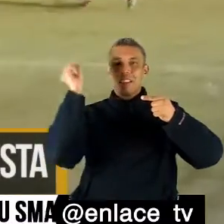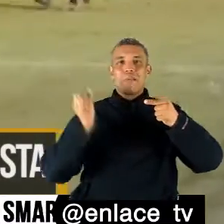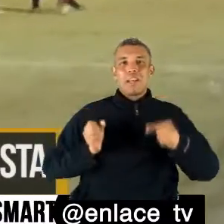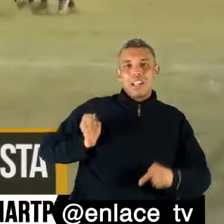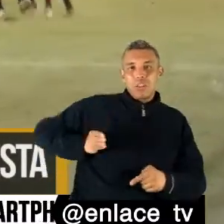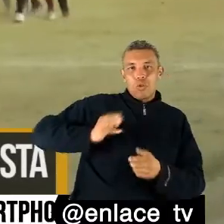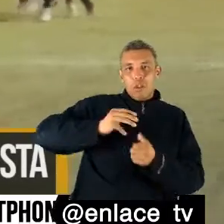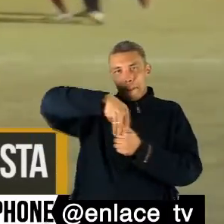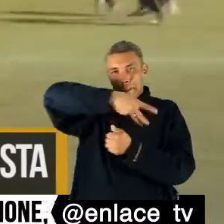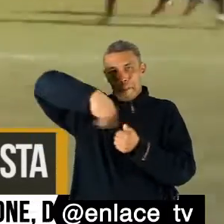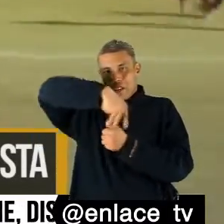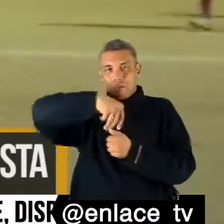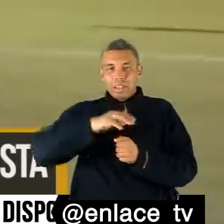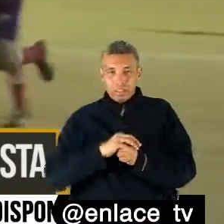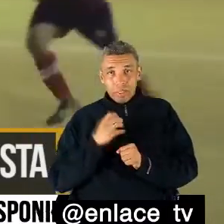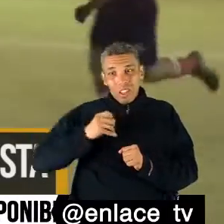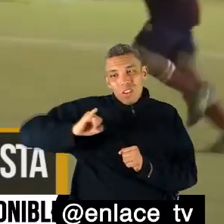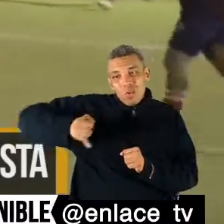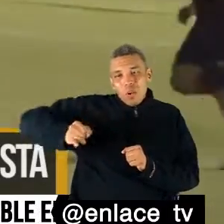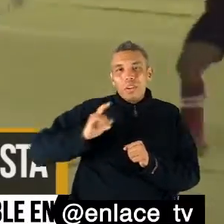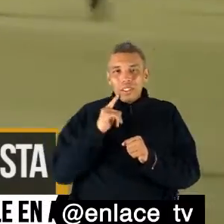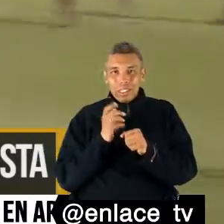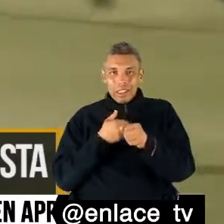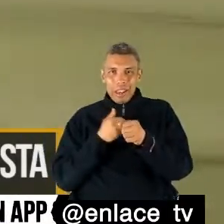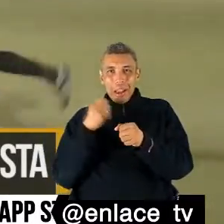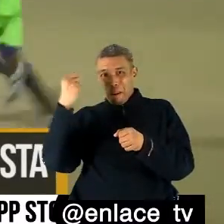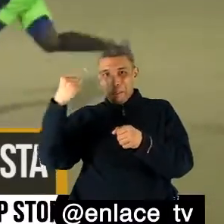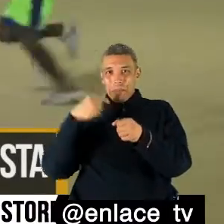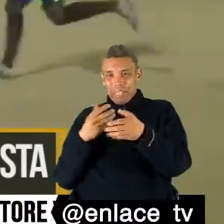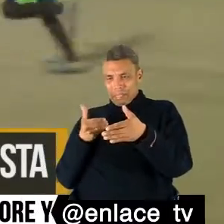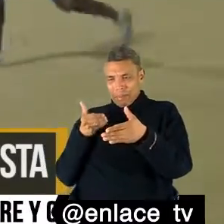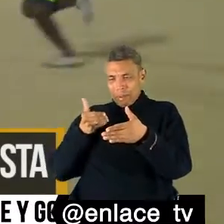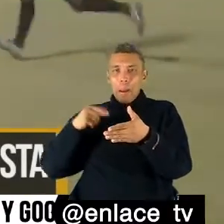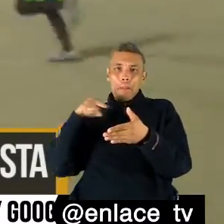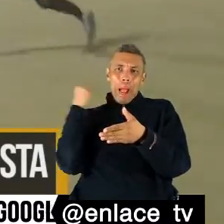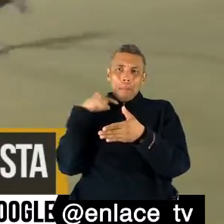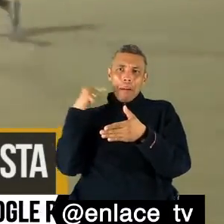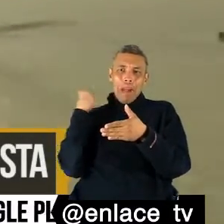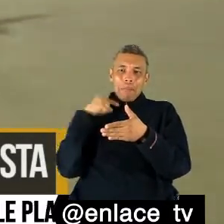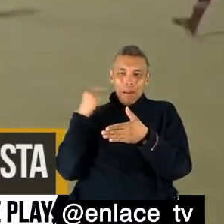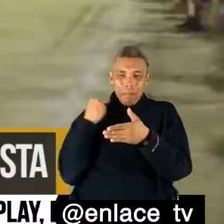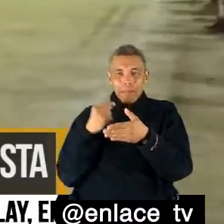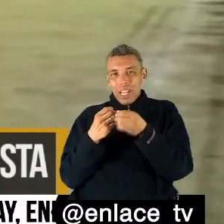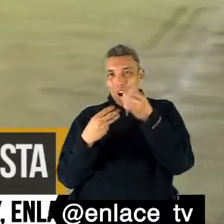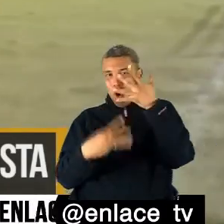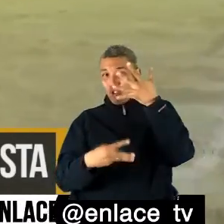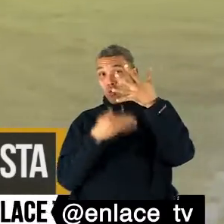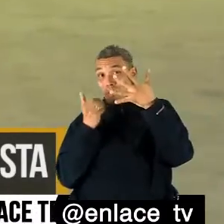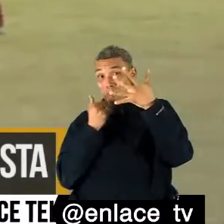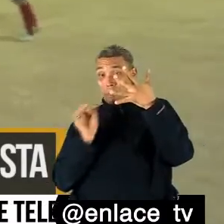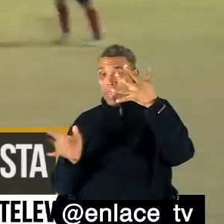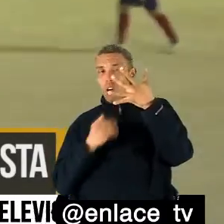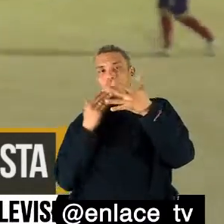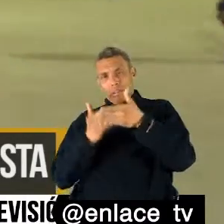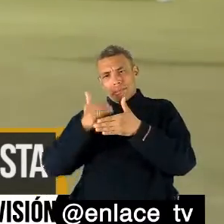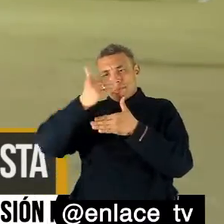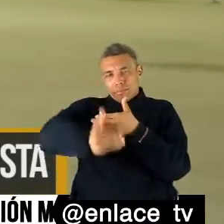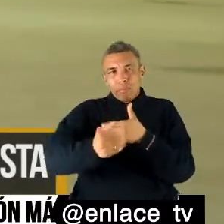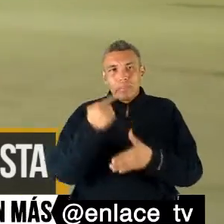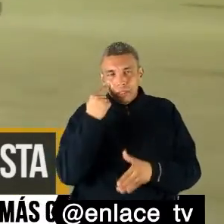se cerrará el jueves próximo la ronda eliminatoria del campeonato y se escogerán los 8 mejores de esta justa. En la tabla de posiciones se